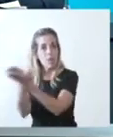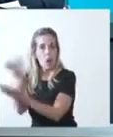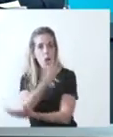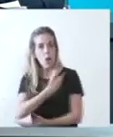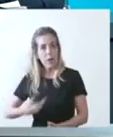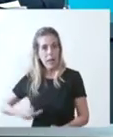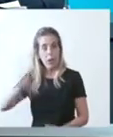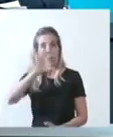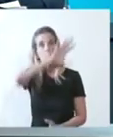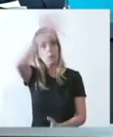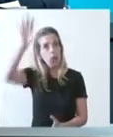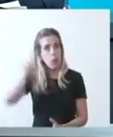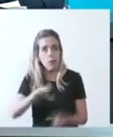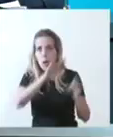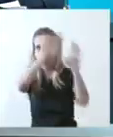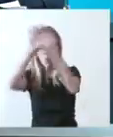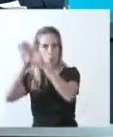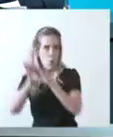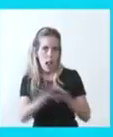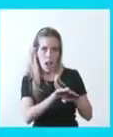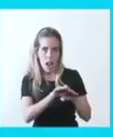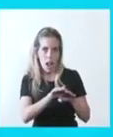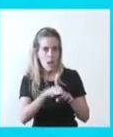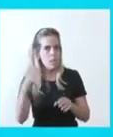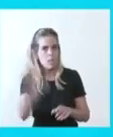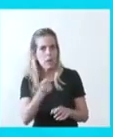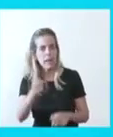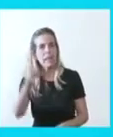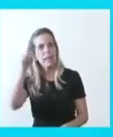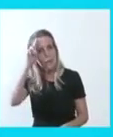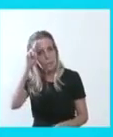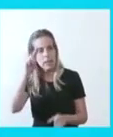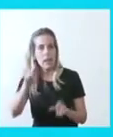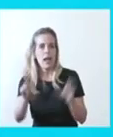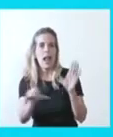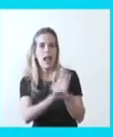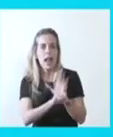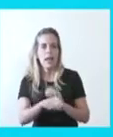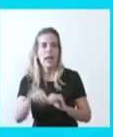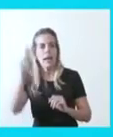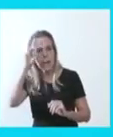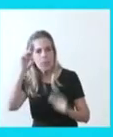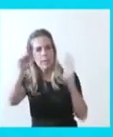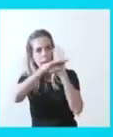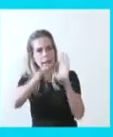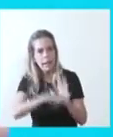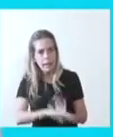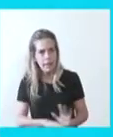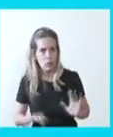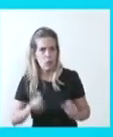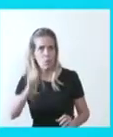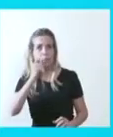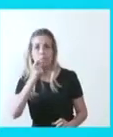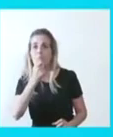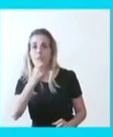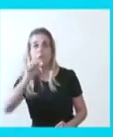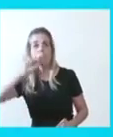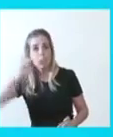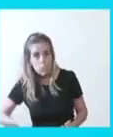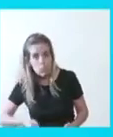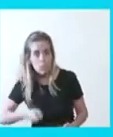misma severidad. No es por beneficio del gobierno, porque el gobierno no se beneficia con